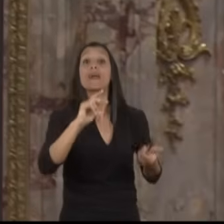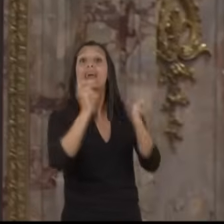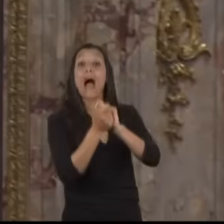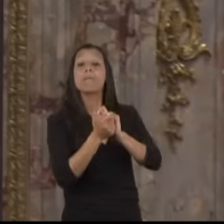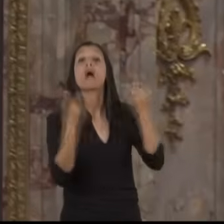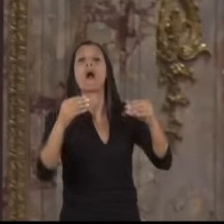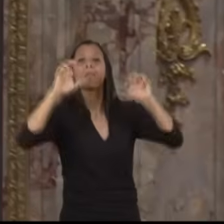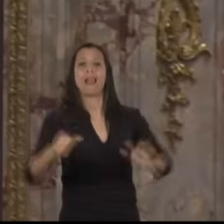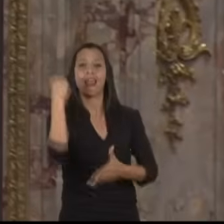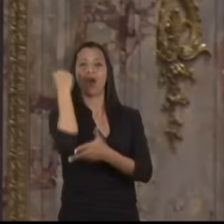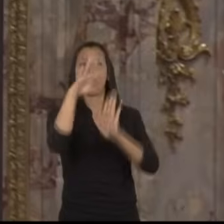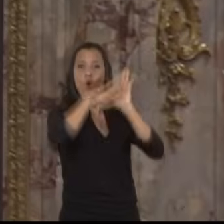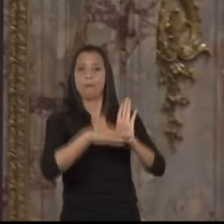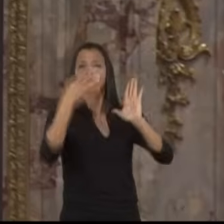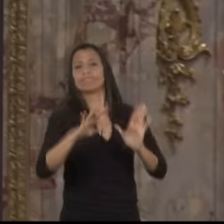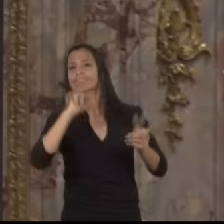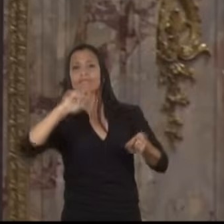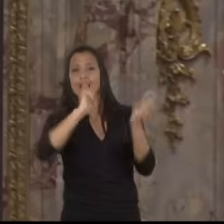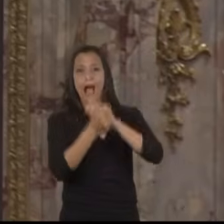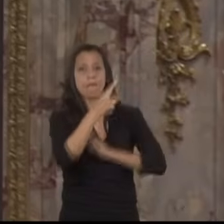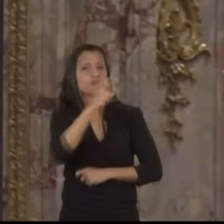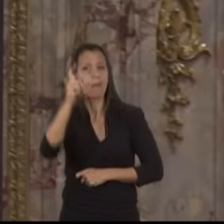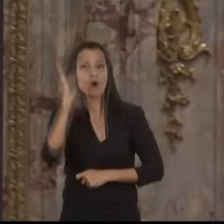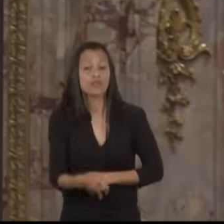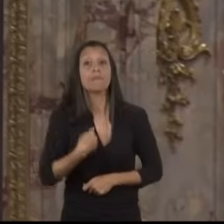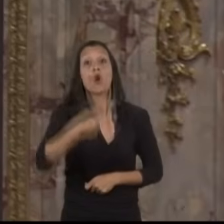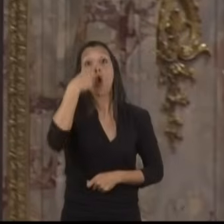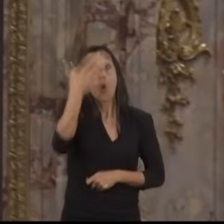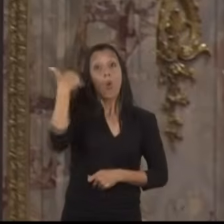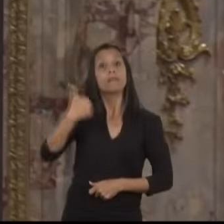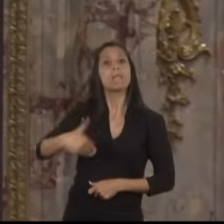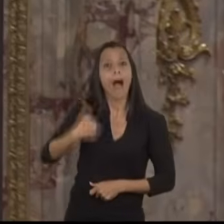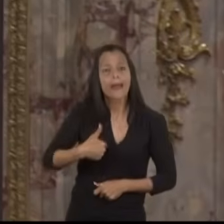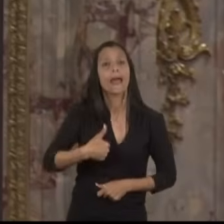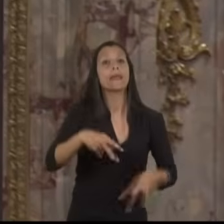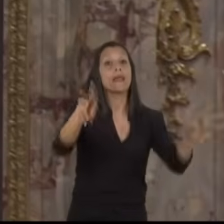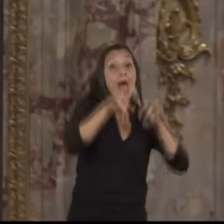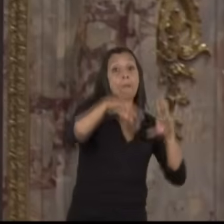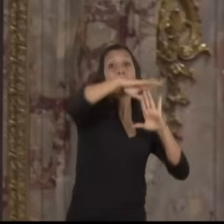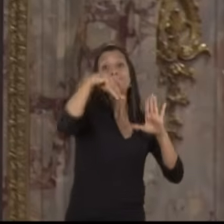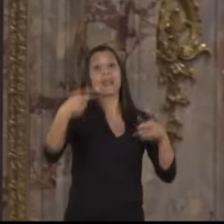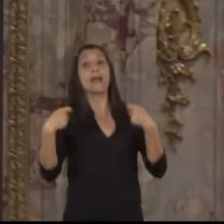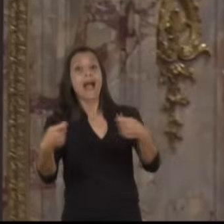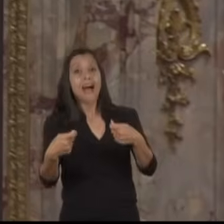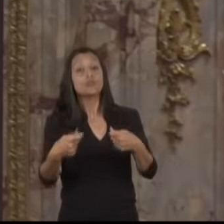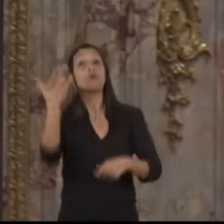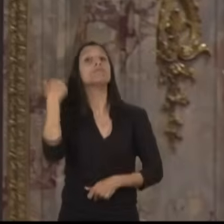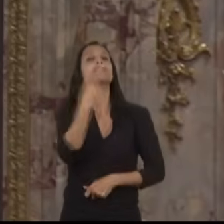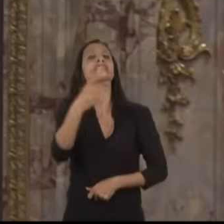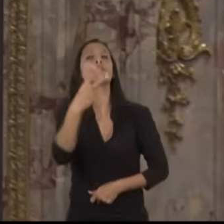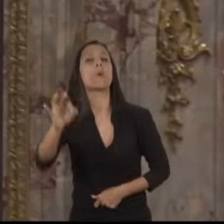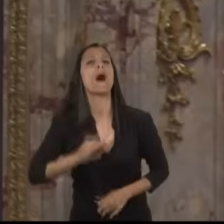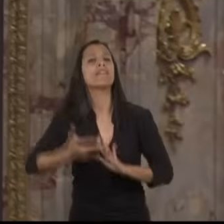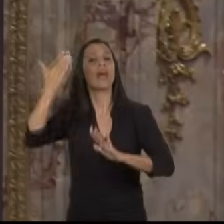receta. La última vez que Argentina tuvo superávit fiscal sin estar en default fue hace más de 120